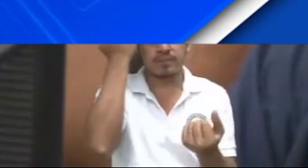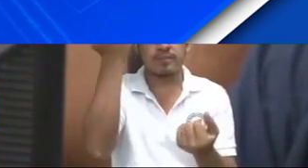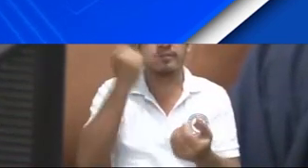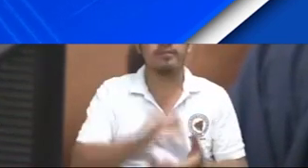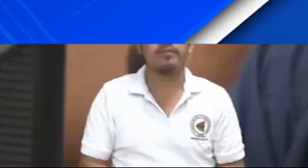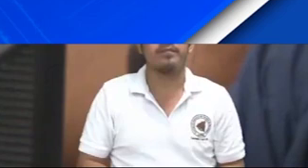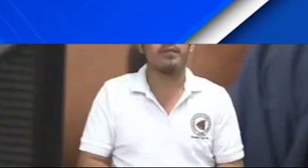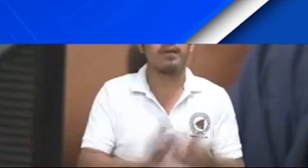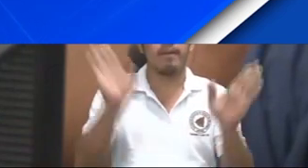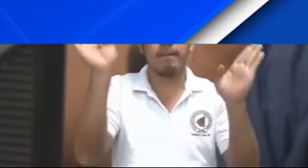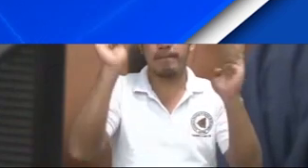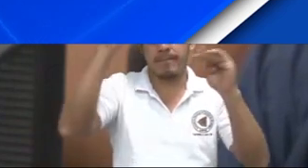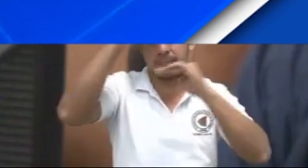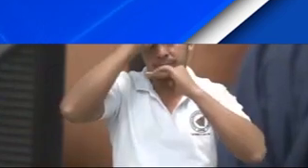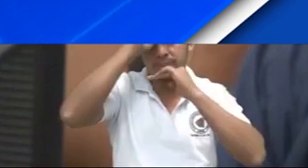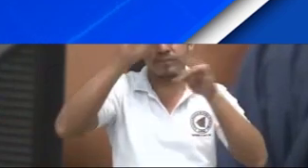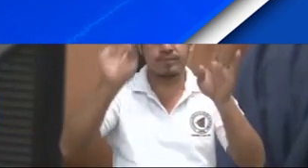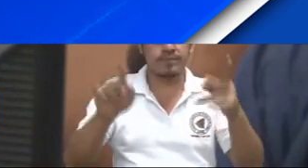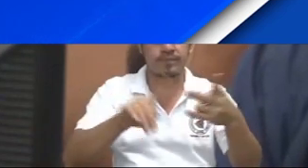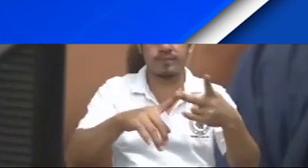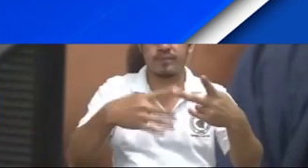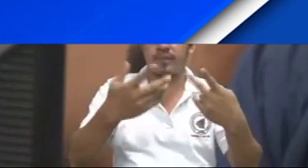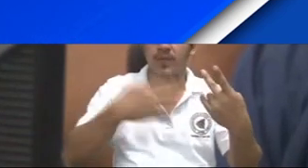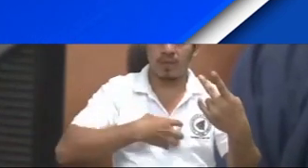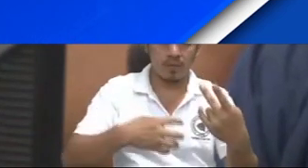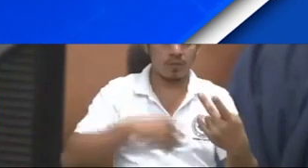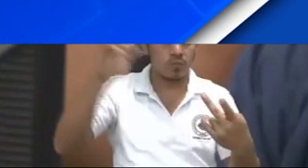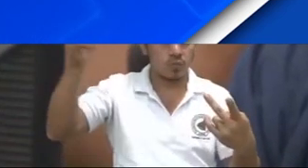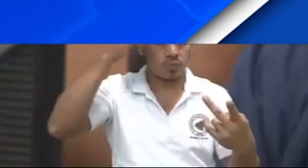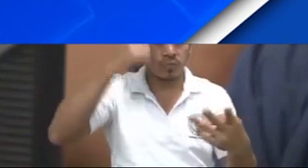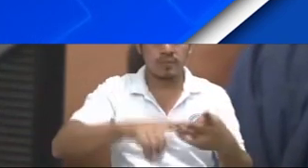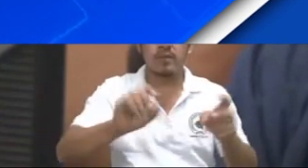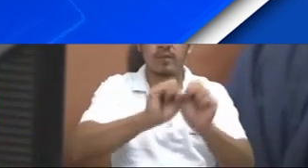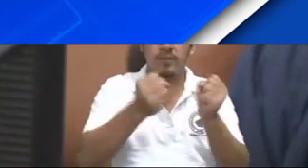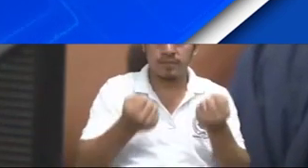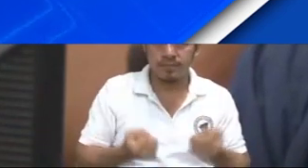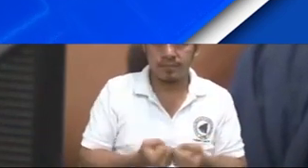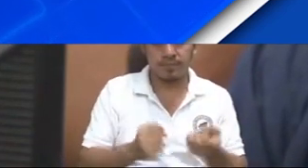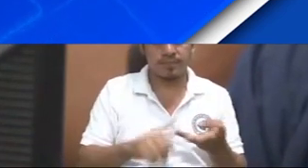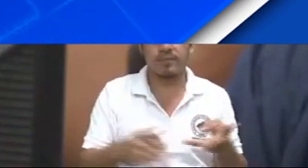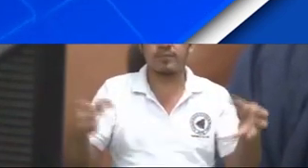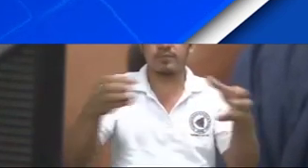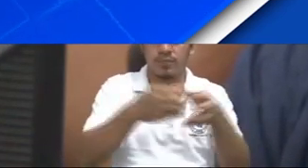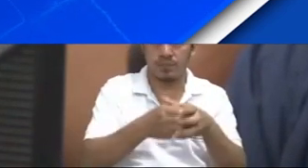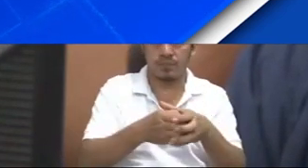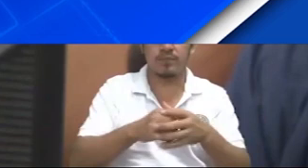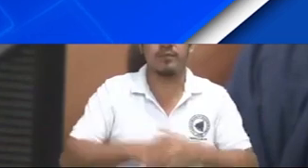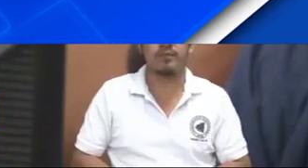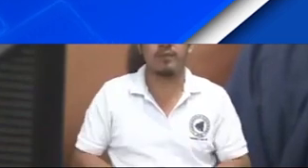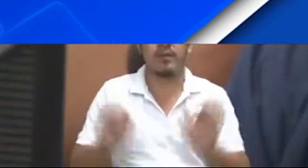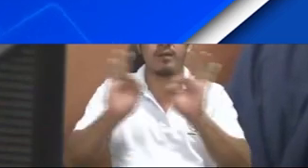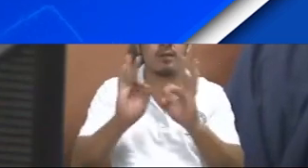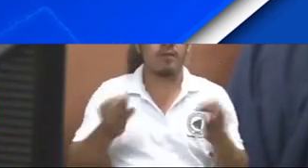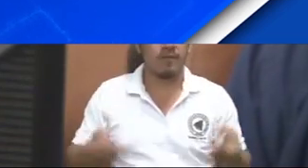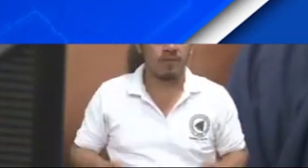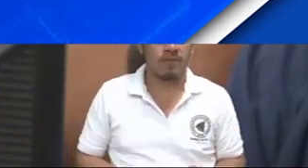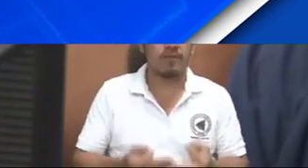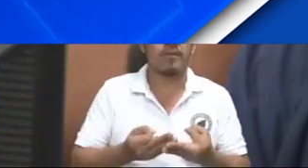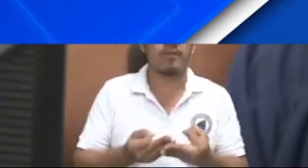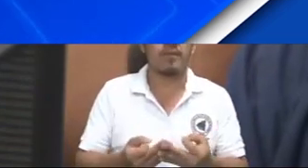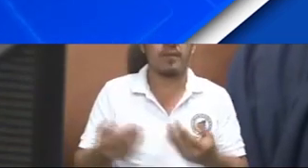empresarial, privada, estatal, cooperativa, asociativa, comunitaria,